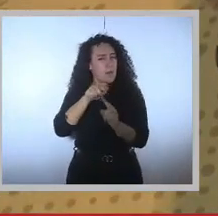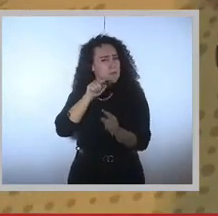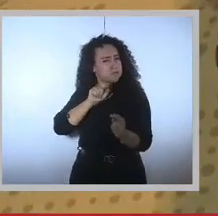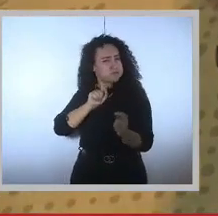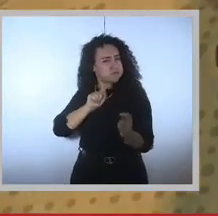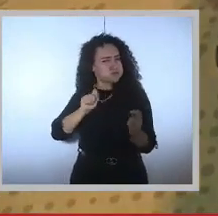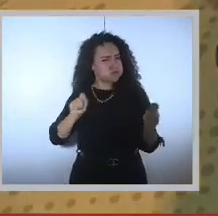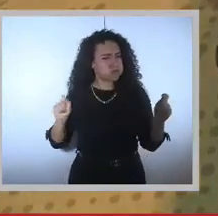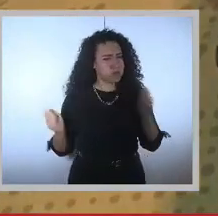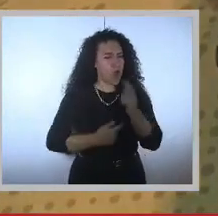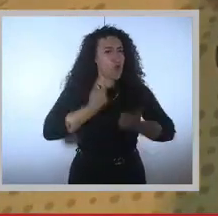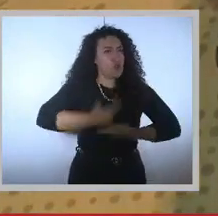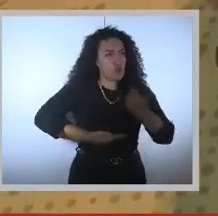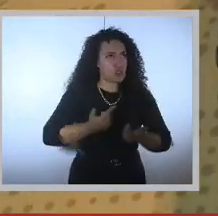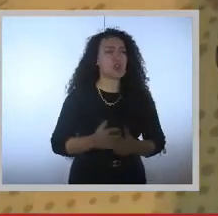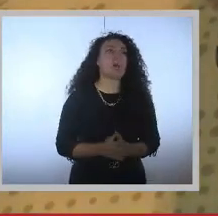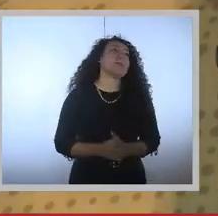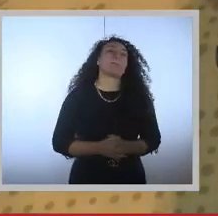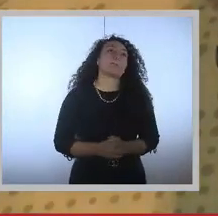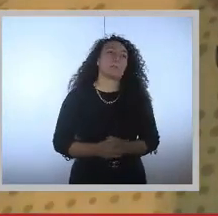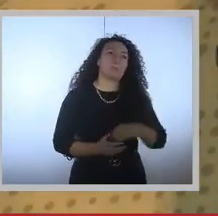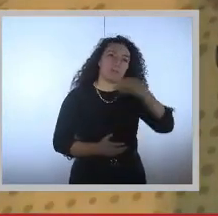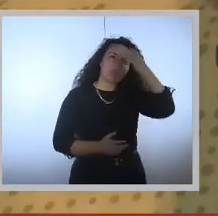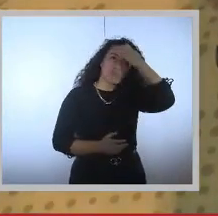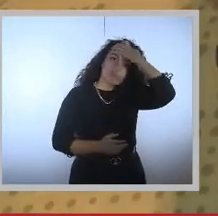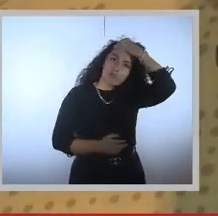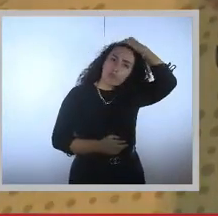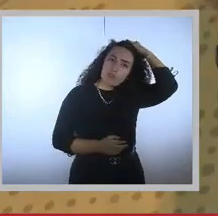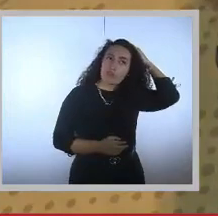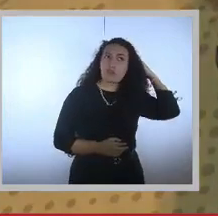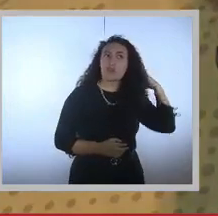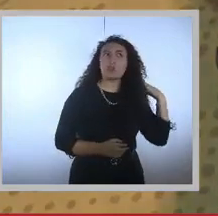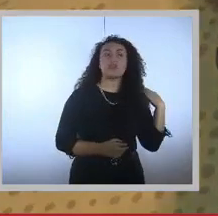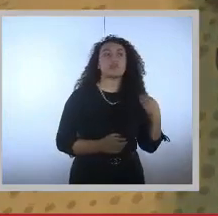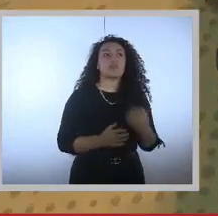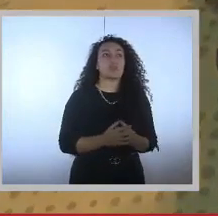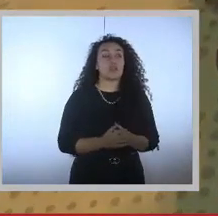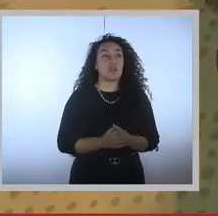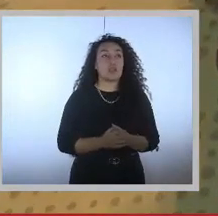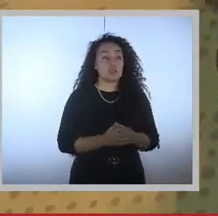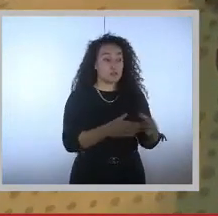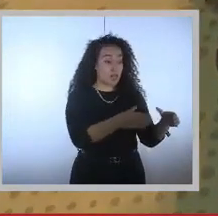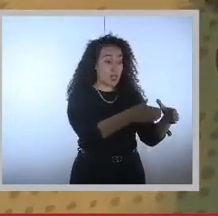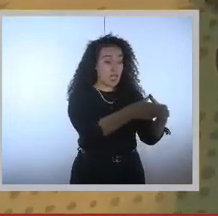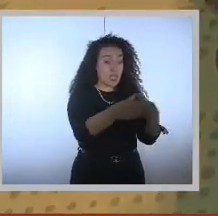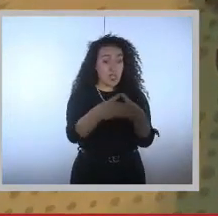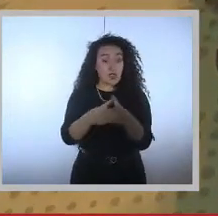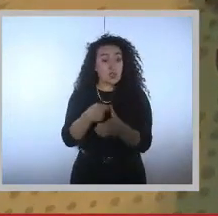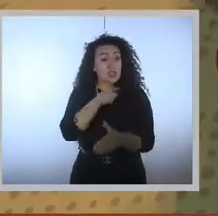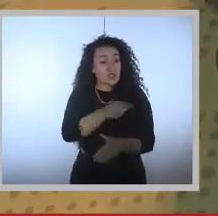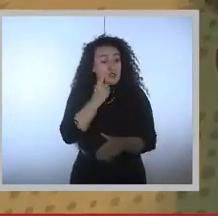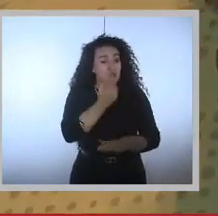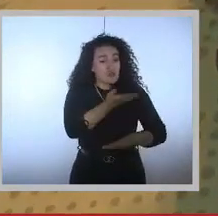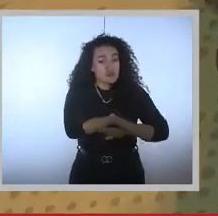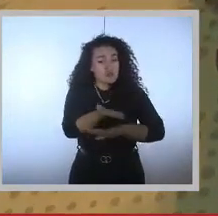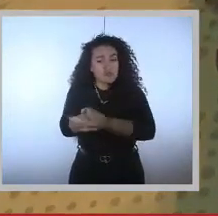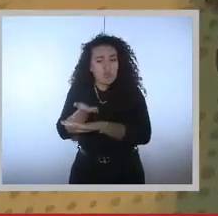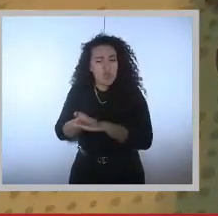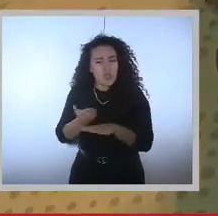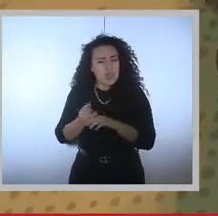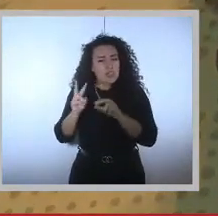debate toda la discusión de lo que ha significado el territorio para la vida, de lo que